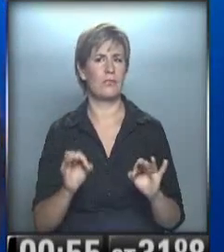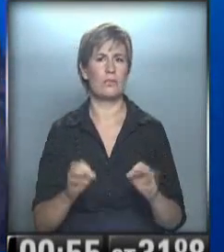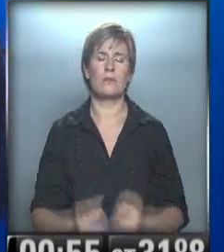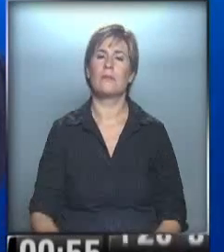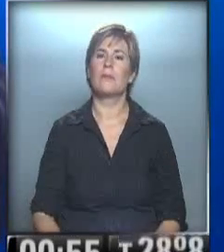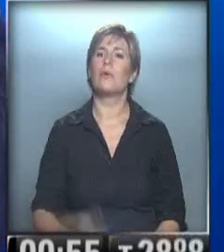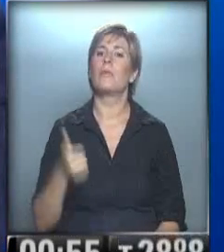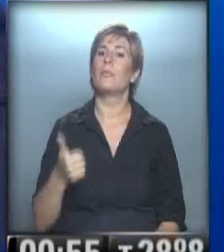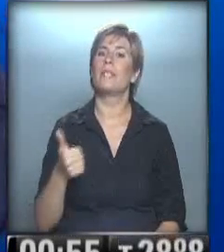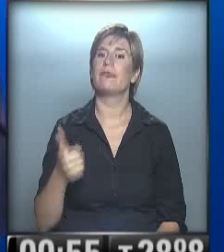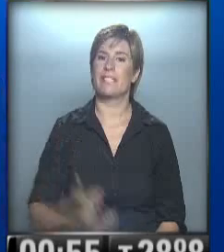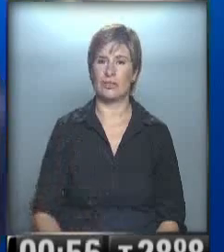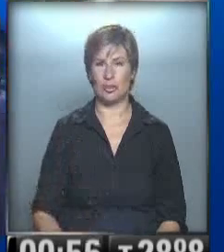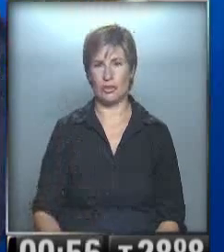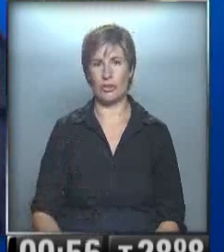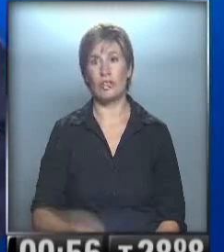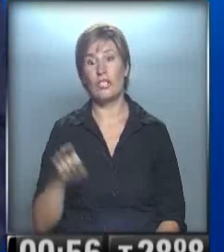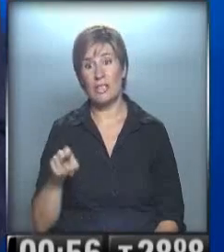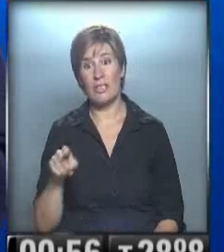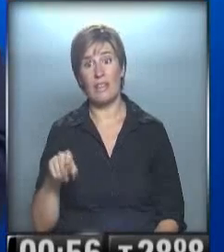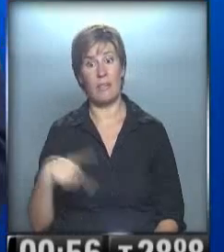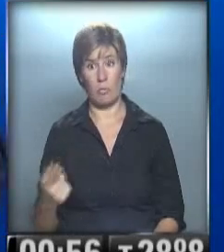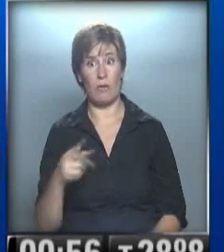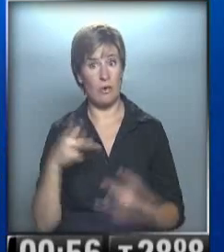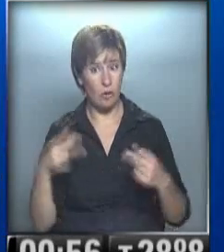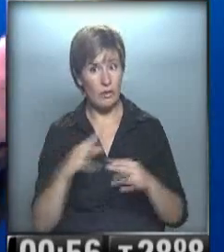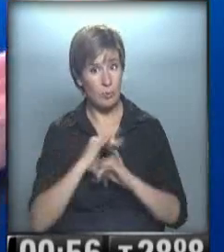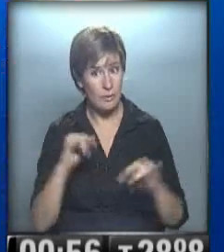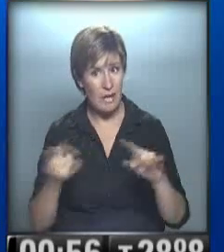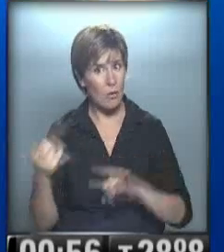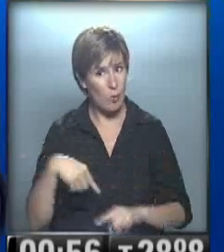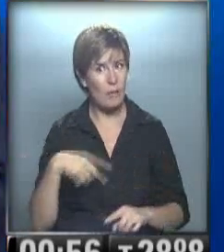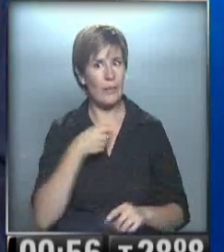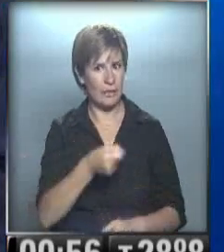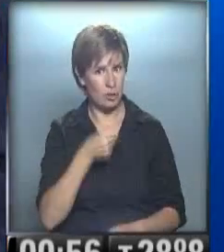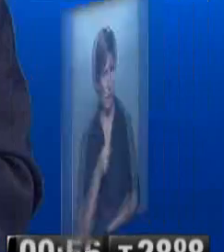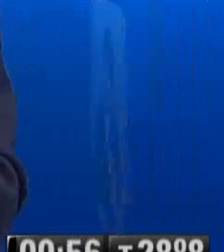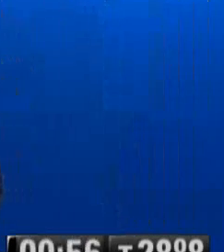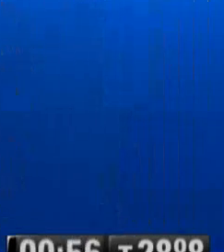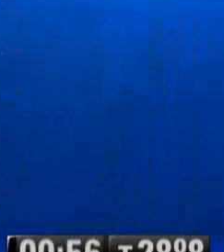la pausa y Félix me va a contar a mí y a ustedes qué es lo que va a pasar. Ya venimos, no se vaya, hay más información.